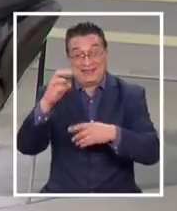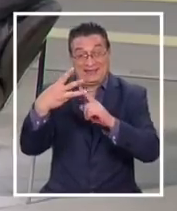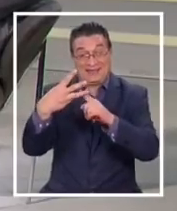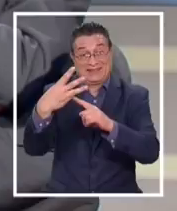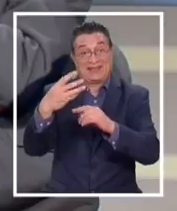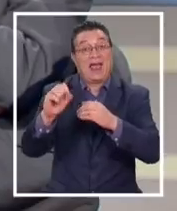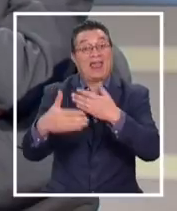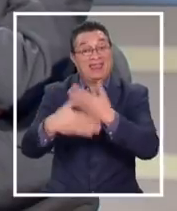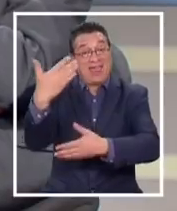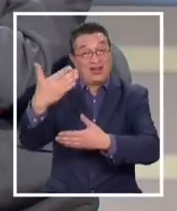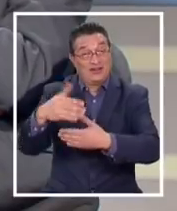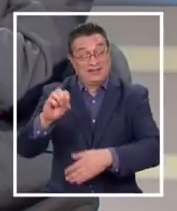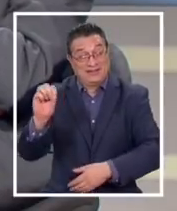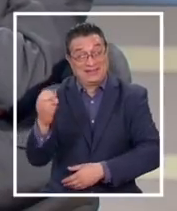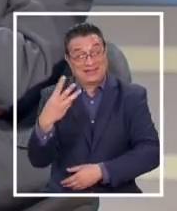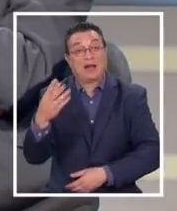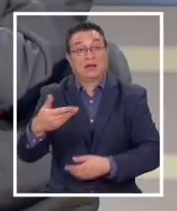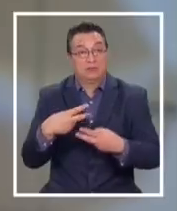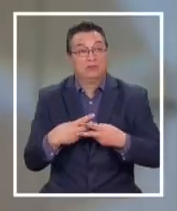que...